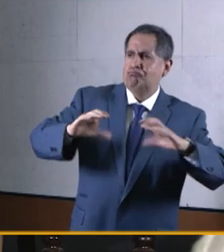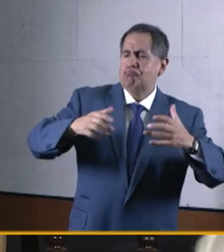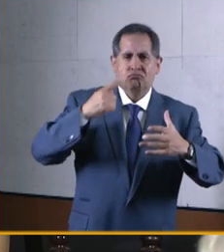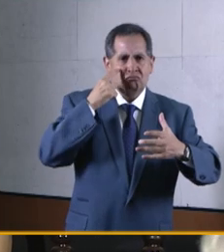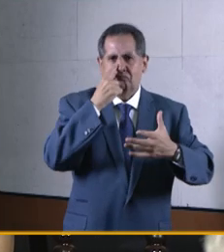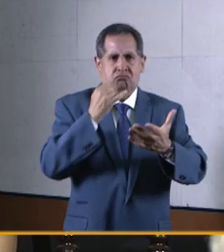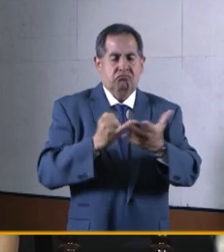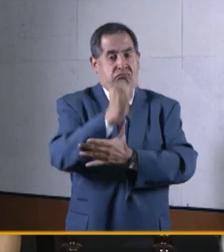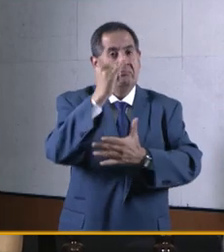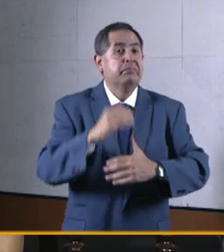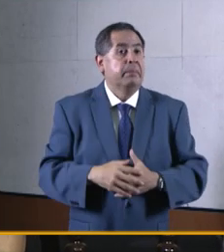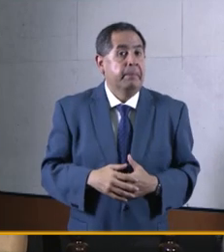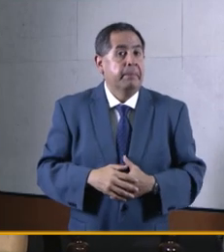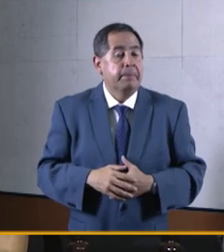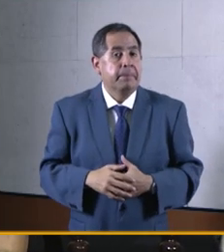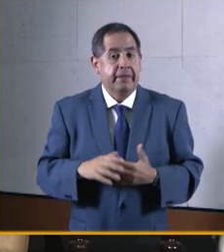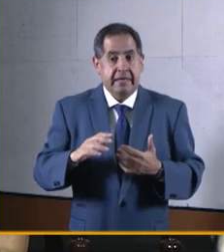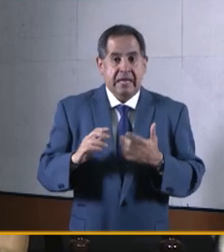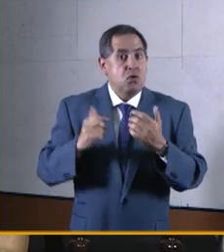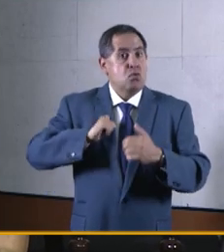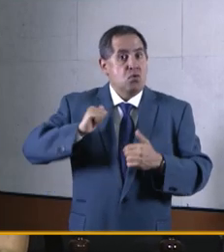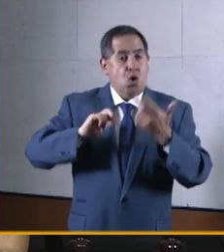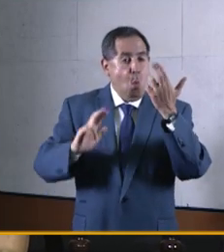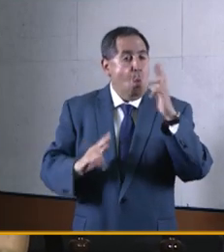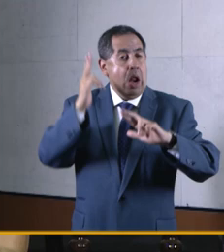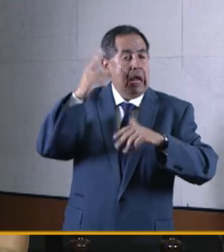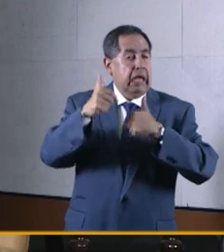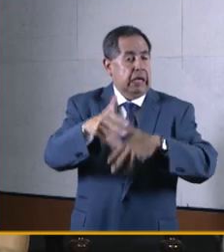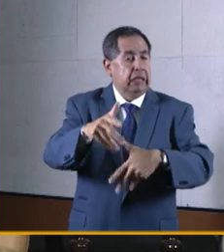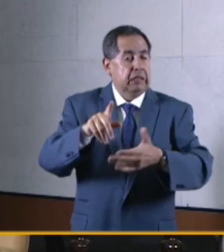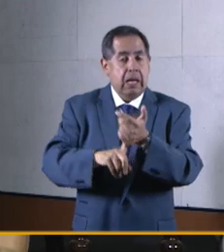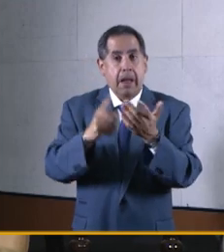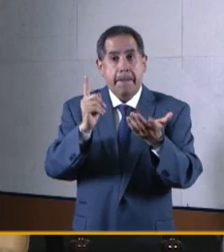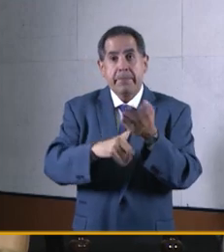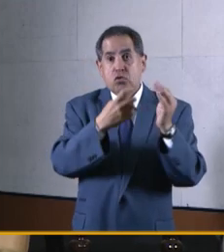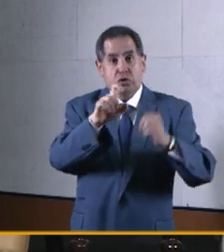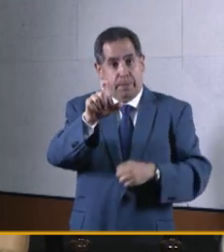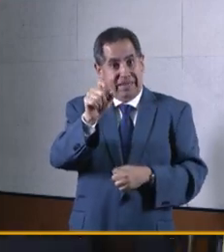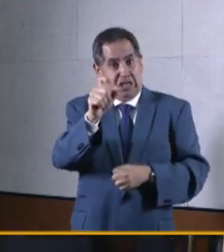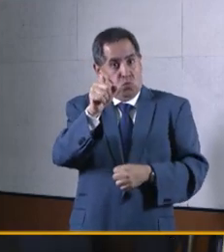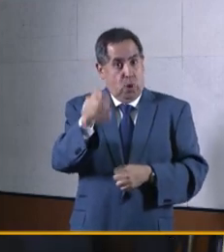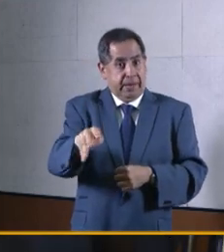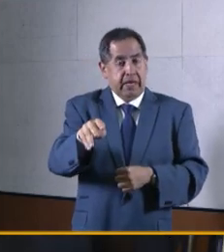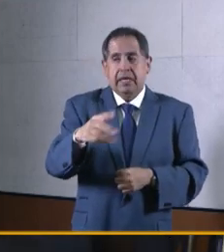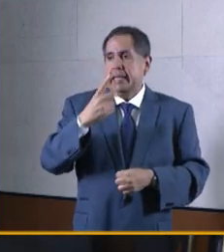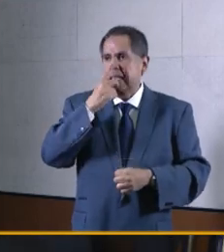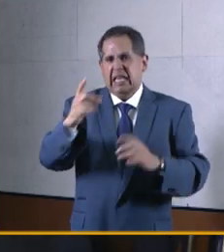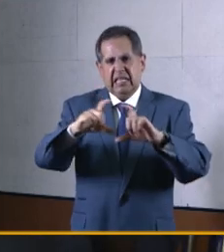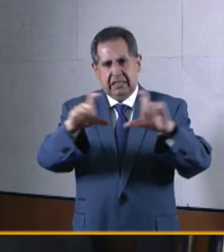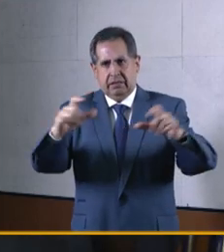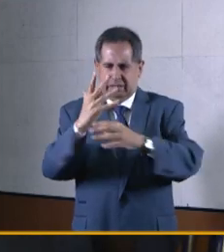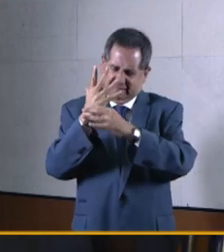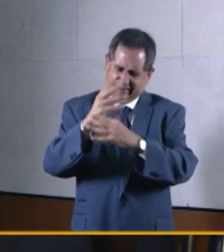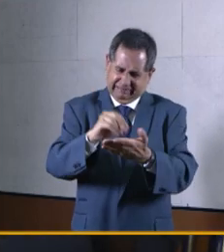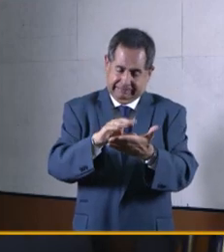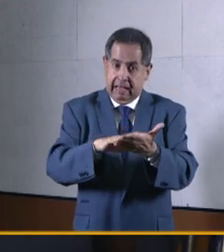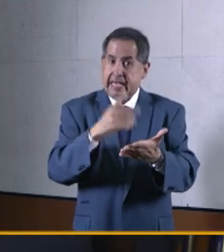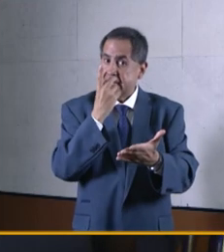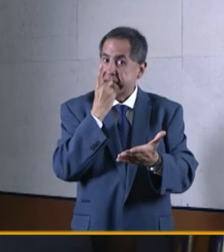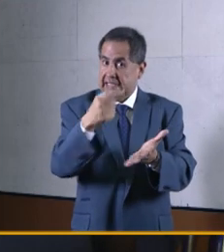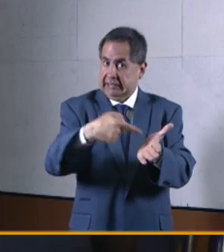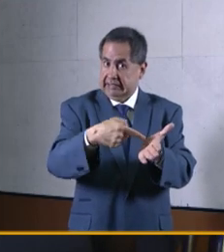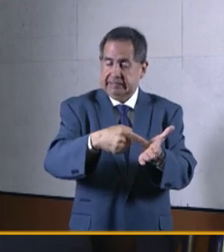huelga estudiantil que acompañó la autonomía en 1929 señaló y lo cito literalmente